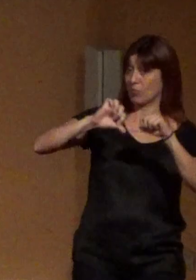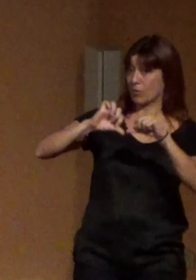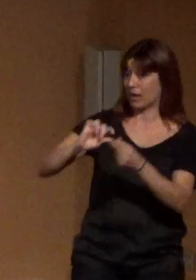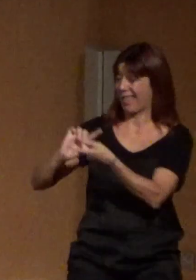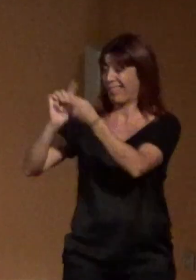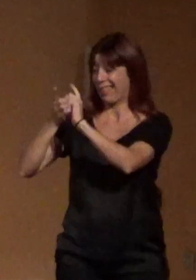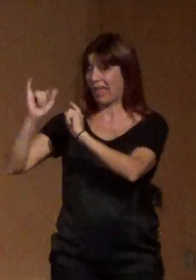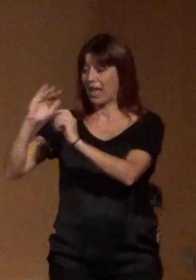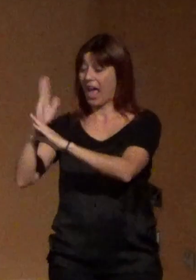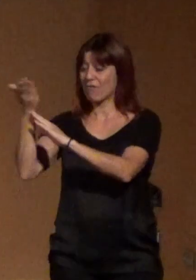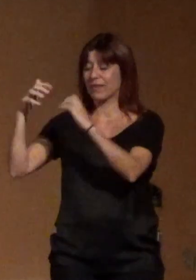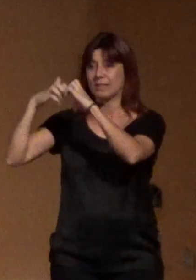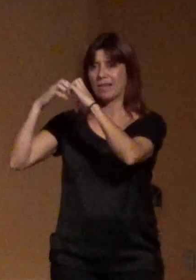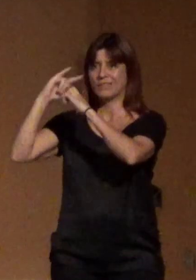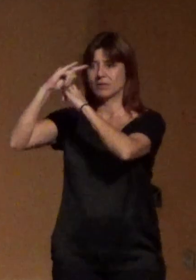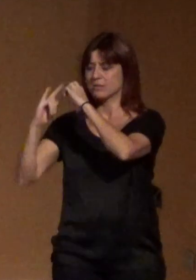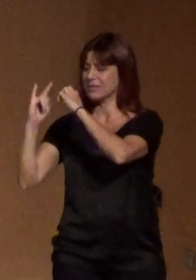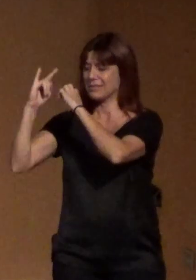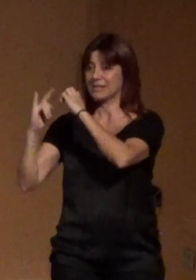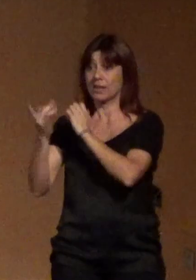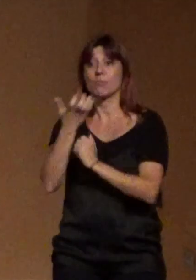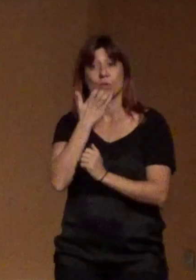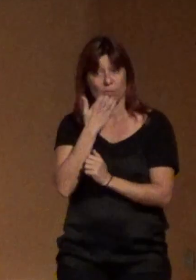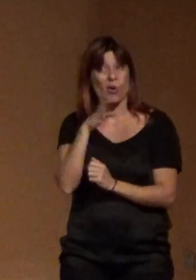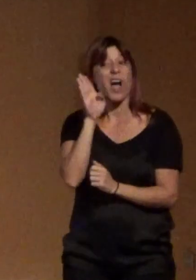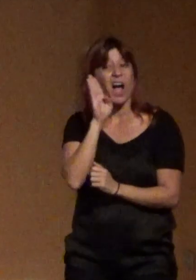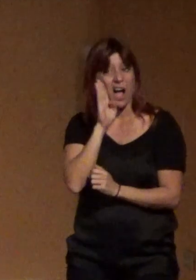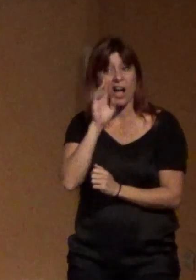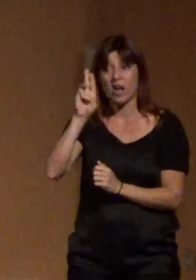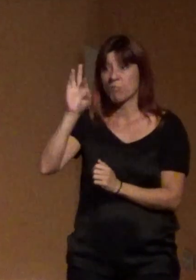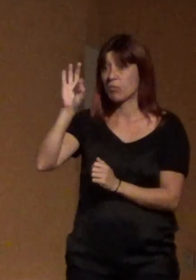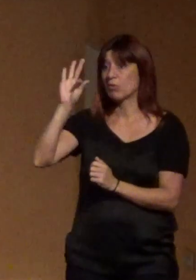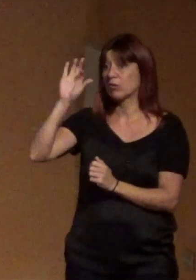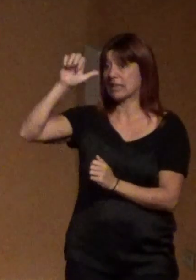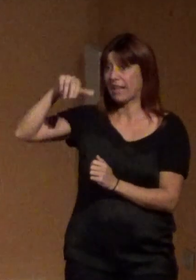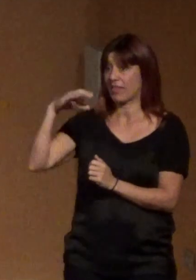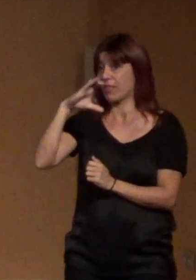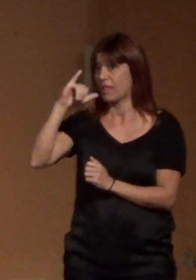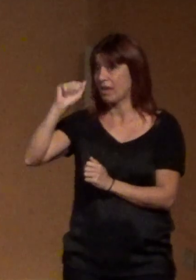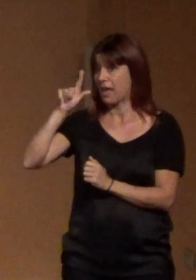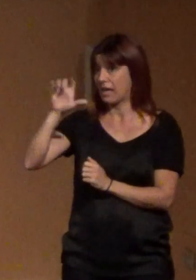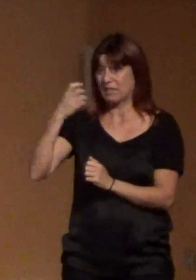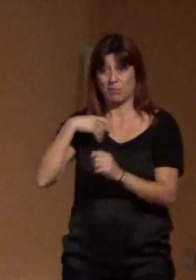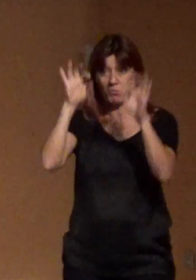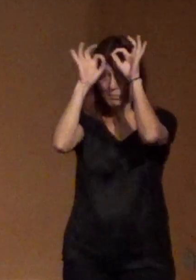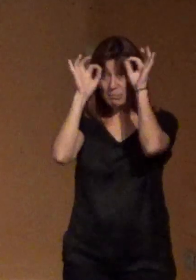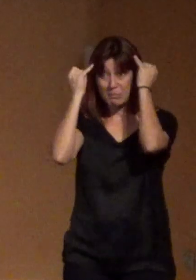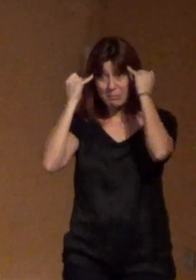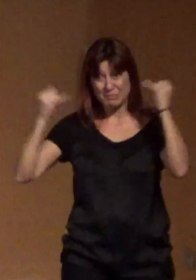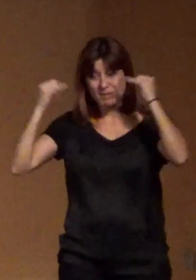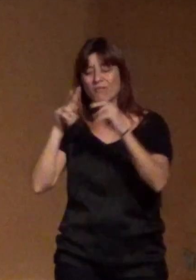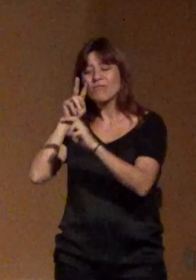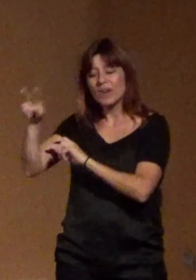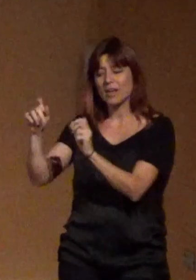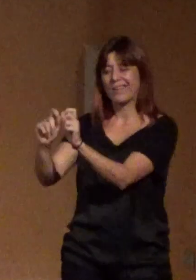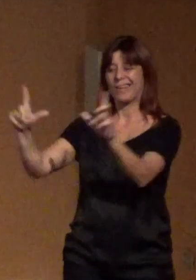neurotransmisión. Y hay una prueba específica, que es los potenciales evocados P300, que se han descrito muchísimos trabajos sobre la utilidad en el TDAH. No